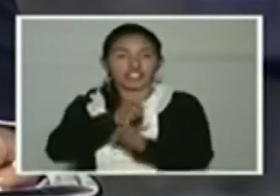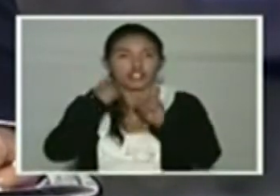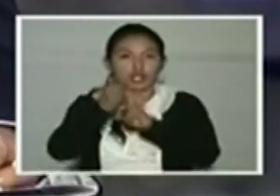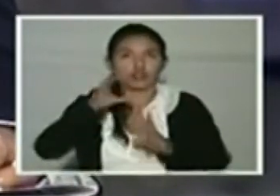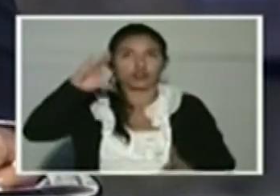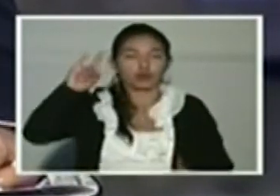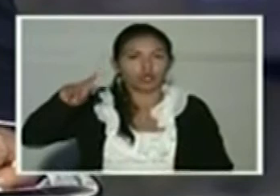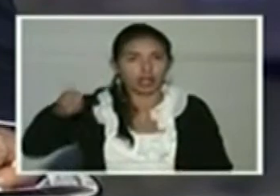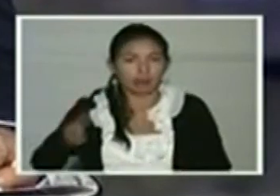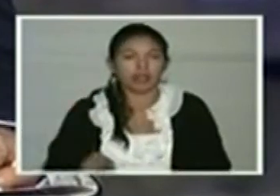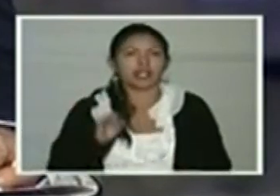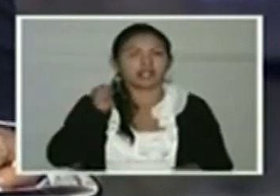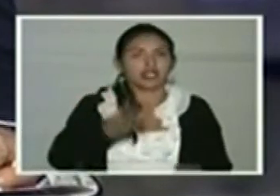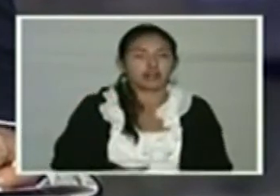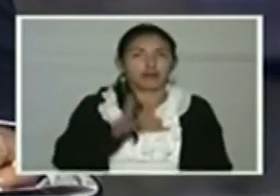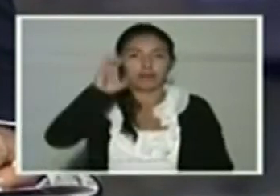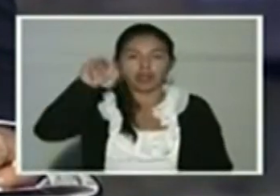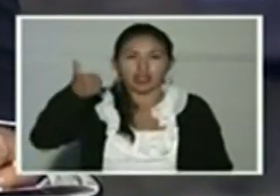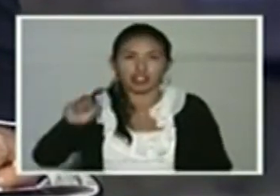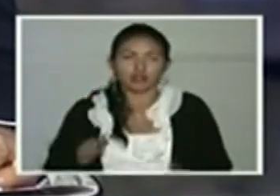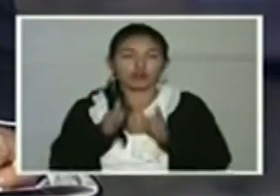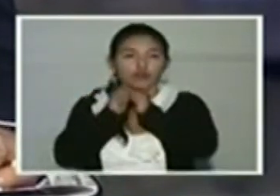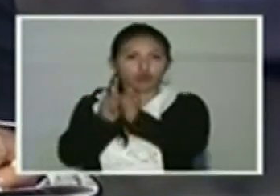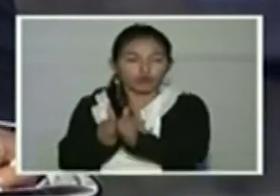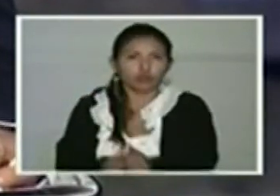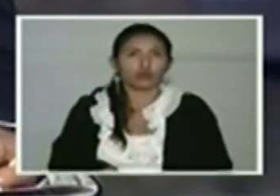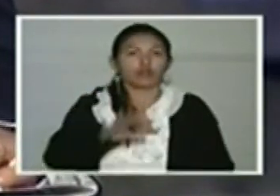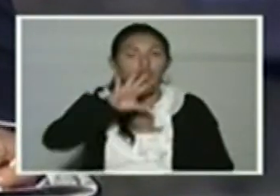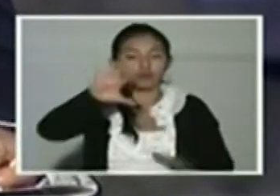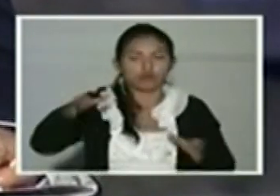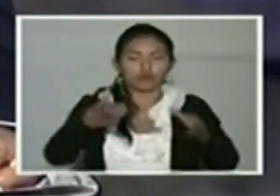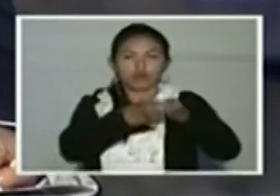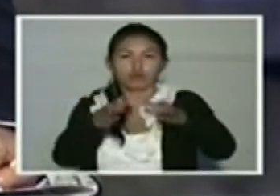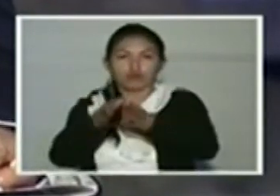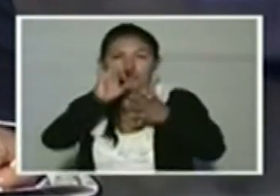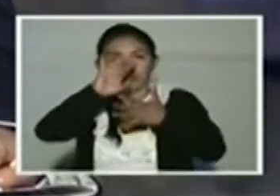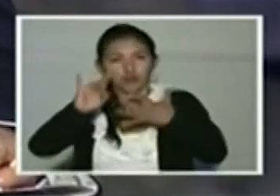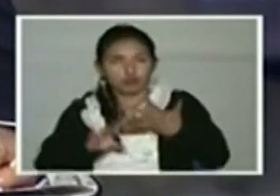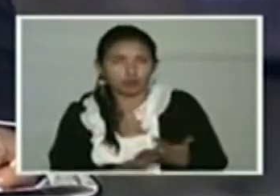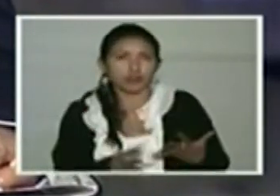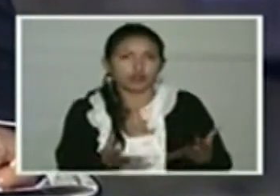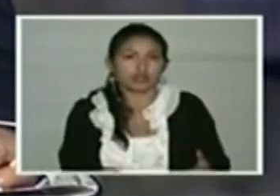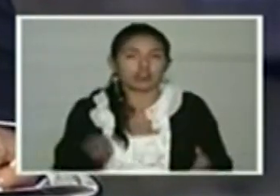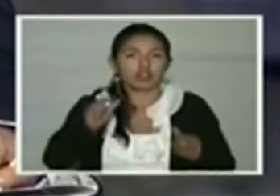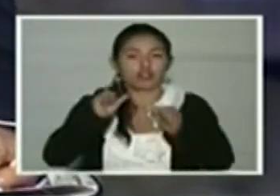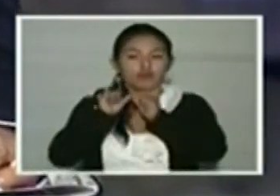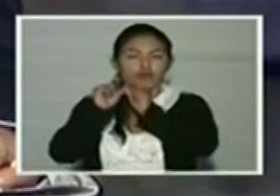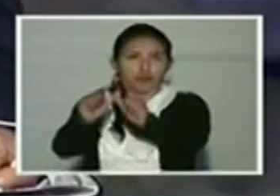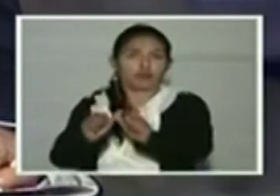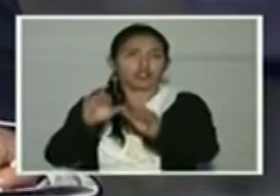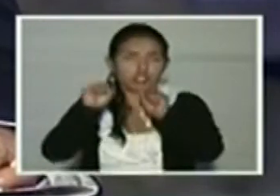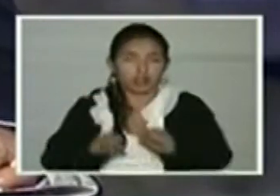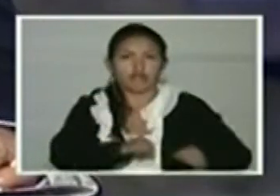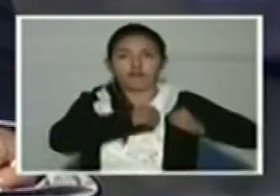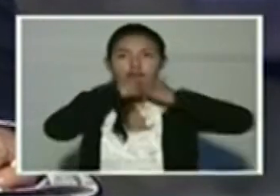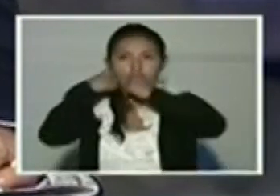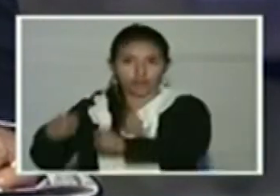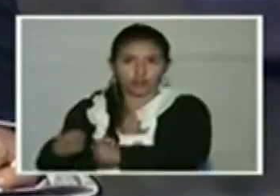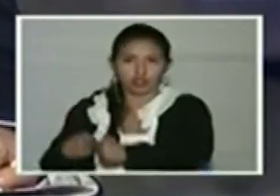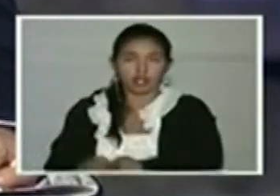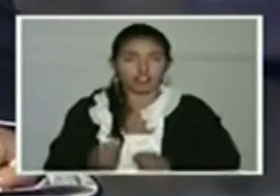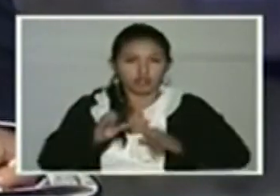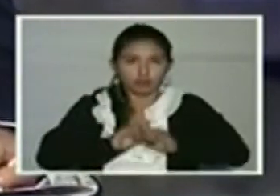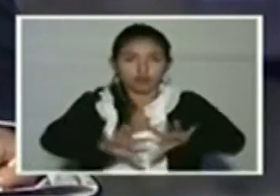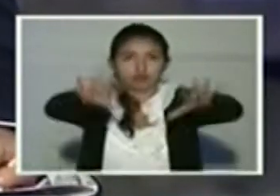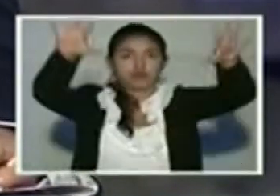cálido arma juntos beca 18 pensión 65 no sólo se van a mantener sino fortalecer y expandir